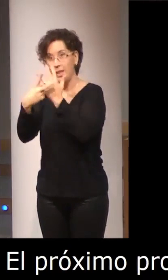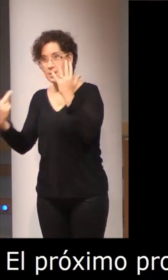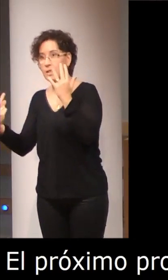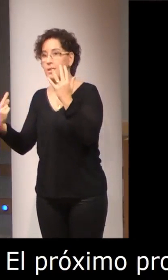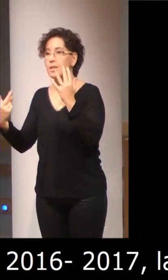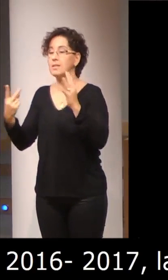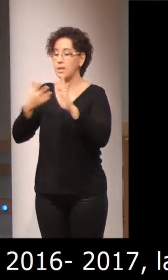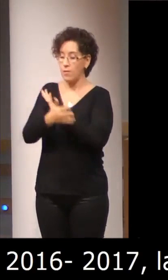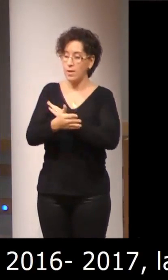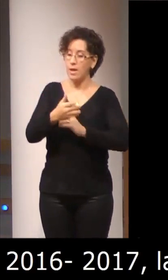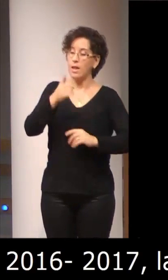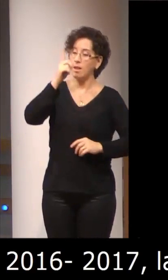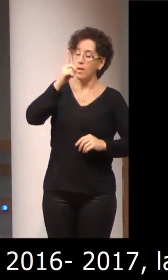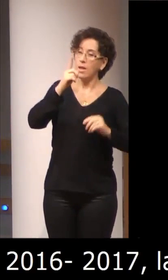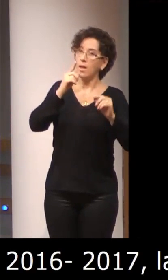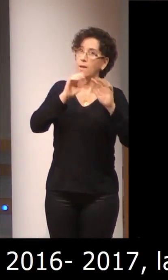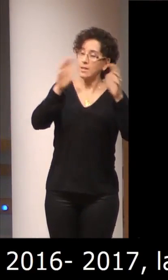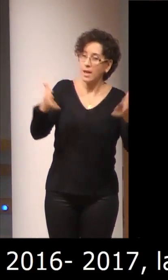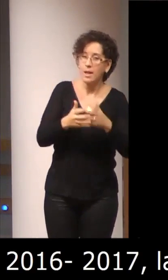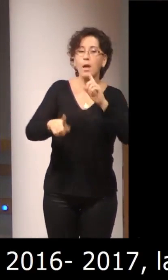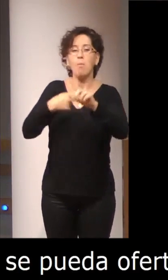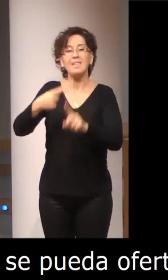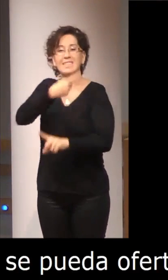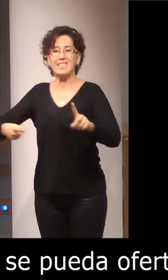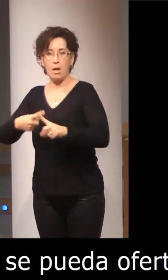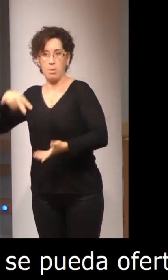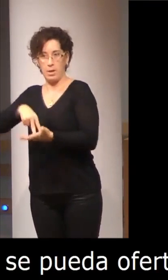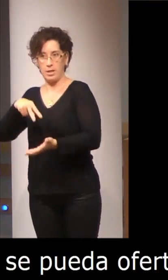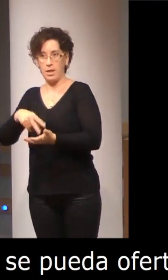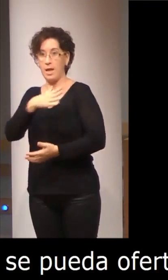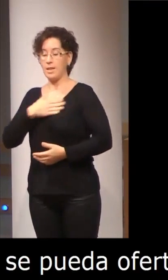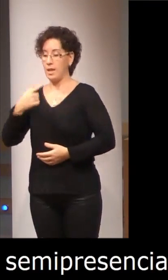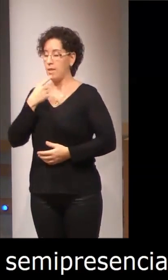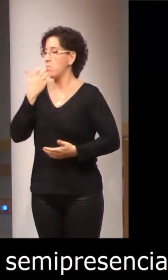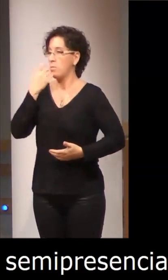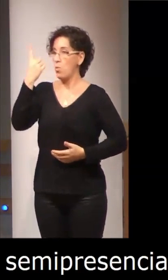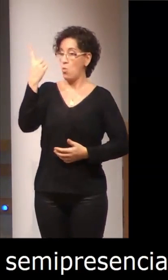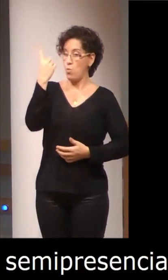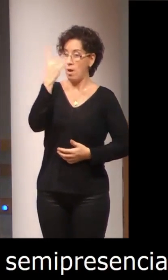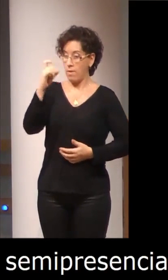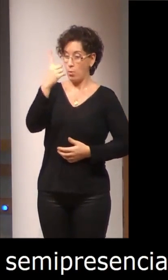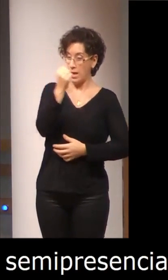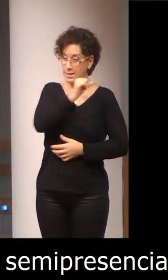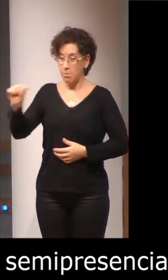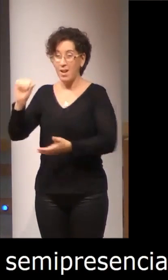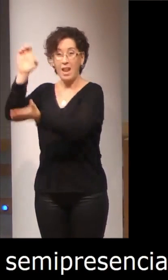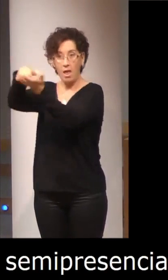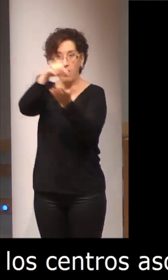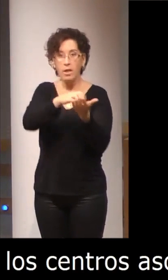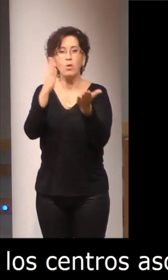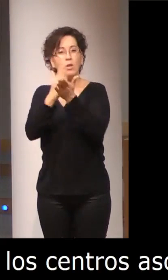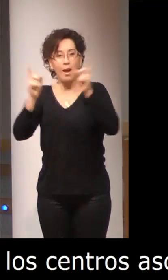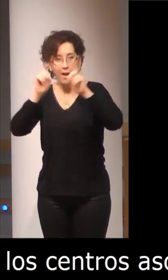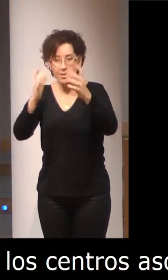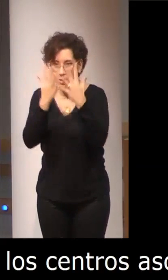modalidad semipresencial, es decir, con tutores en los centros asociados que una vez por semana den una clase de una hora y media o de dos horas en